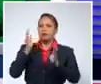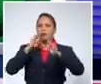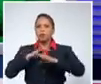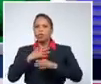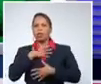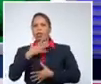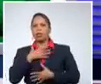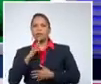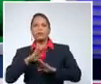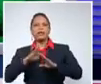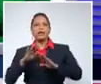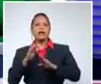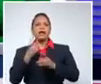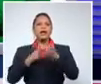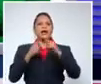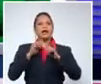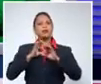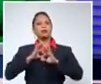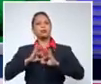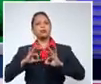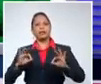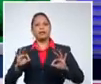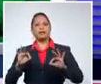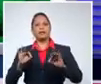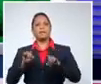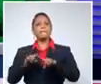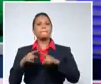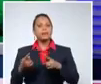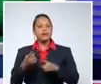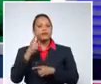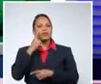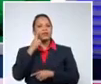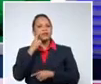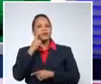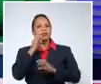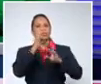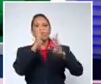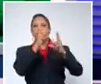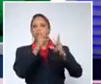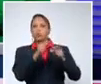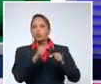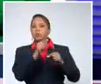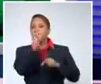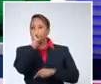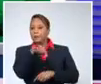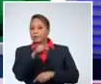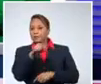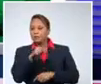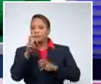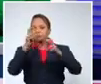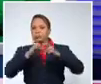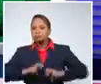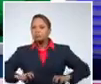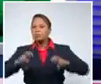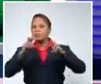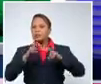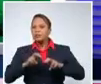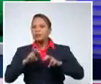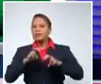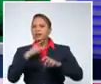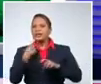sintomatología que presentan, pues se ha encontrado en un número que se está estudiando que desarrollan una